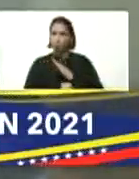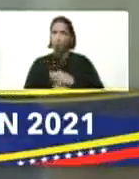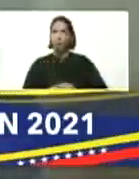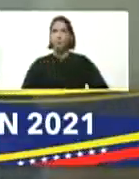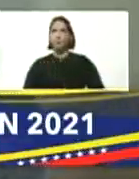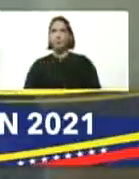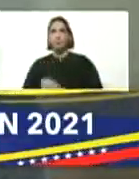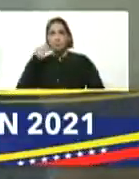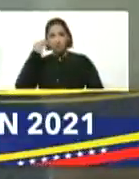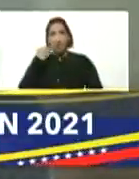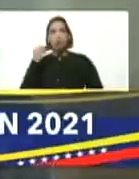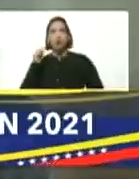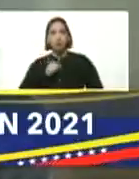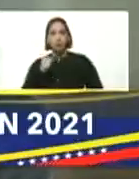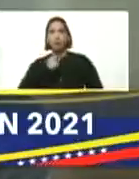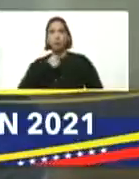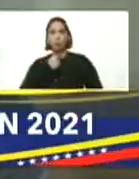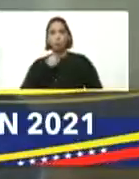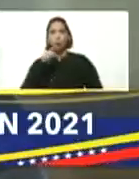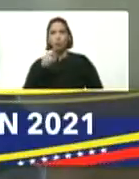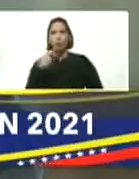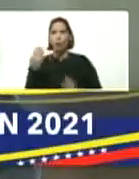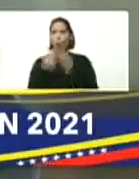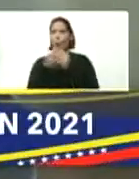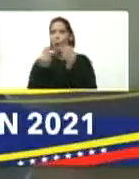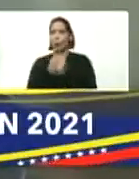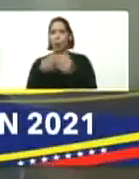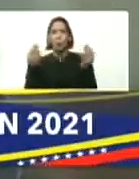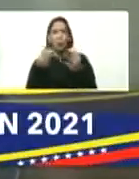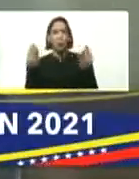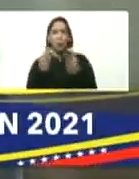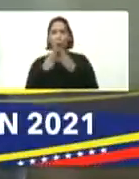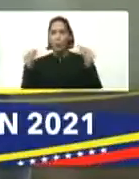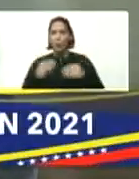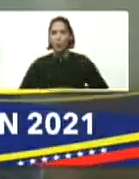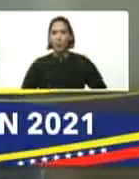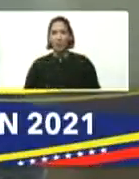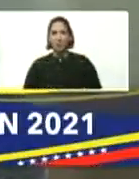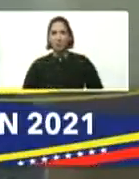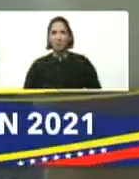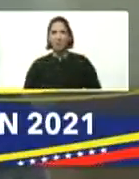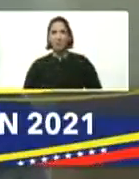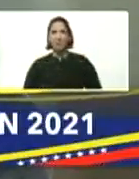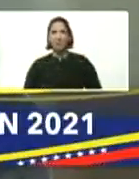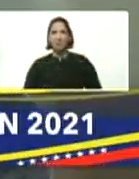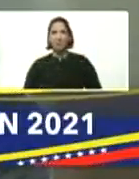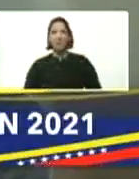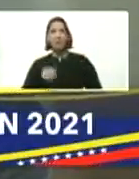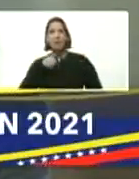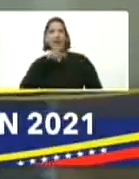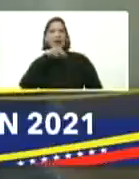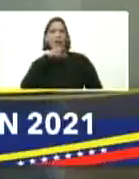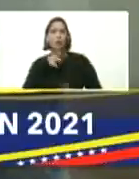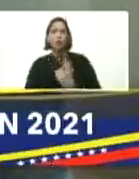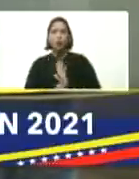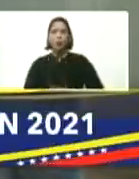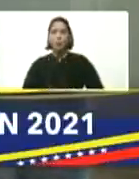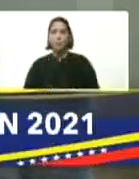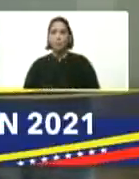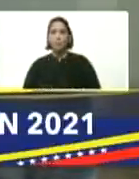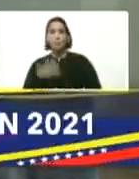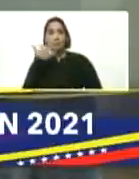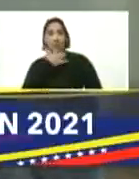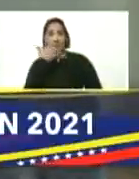en el fondo yo creo que sí le gusta, porque usted es un jodedor, como todos nosotros, y allí hablo yo, se trata de la